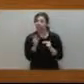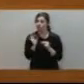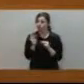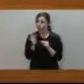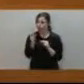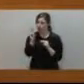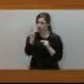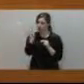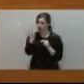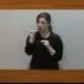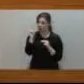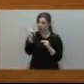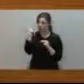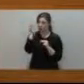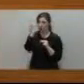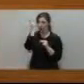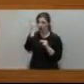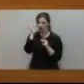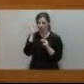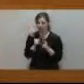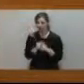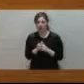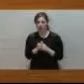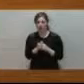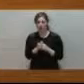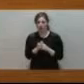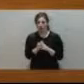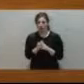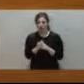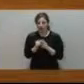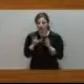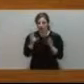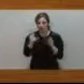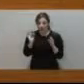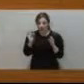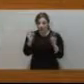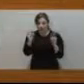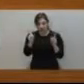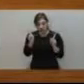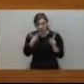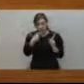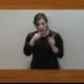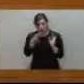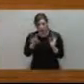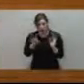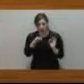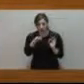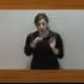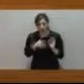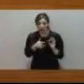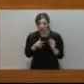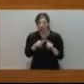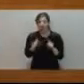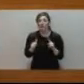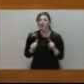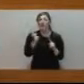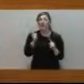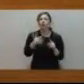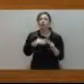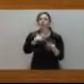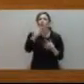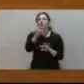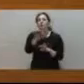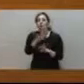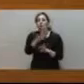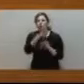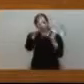2 minutos, señora presidenta. Por simplemente, le digo eso, o sea, por falsificar la documentación. ¿Y van a dejar ustedes